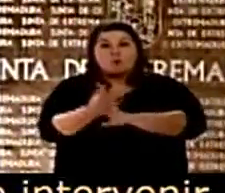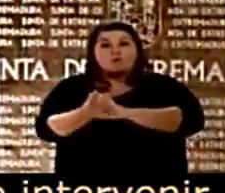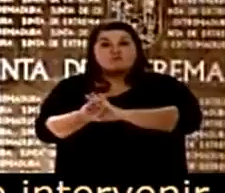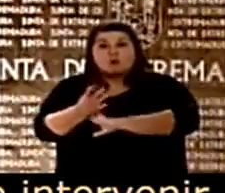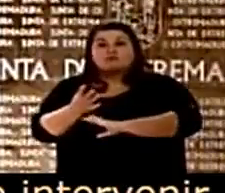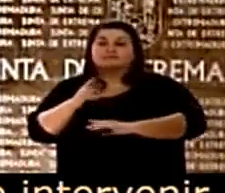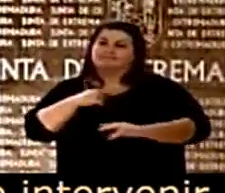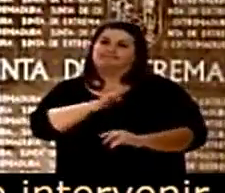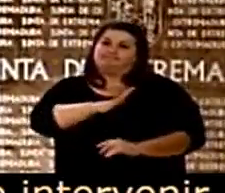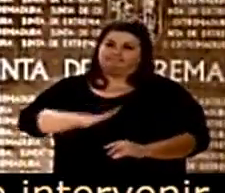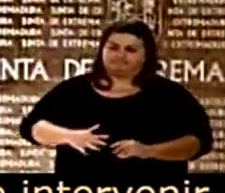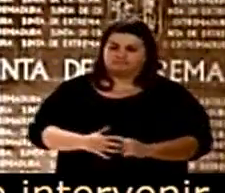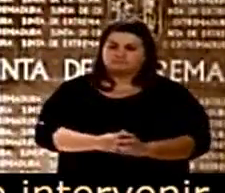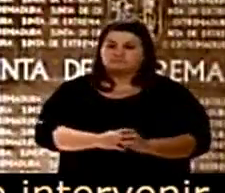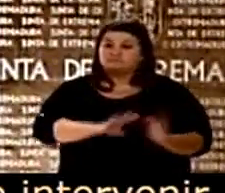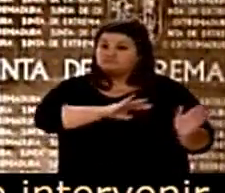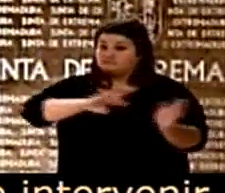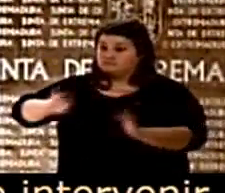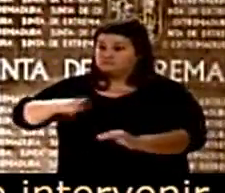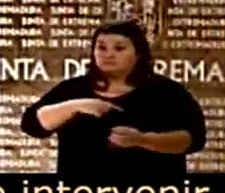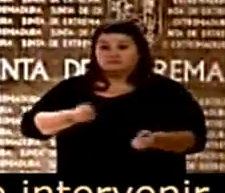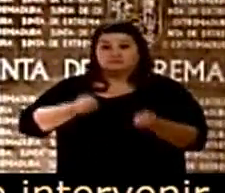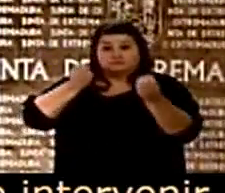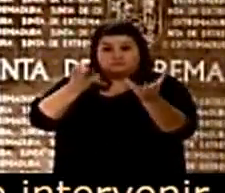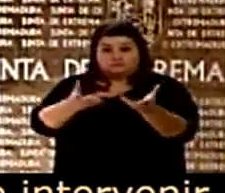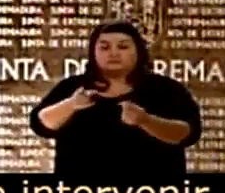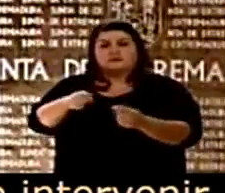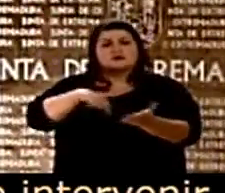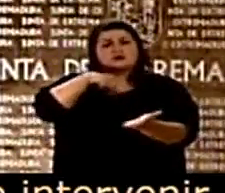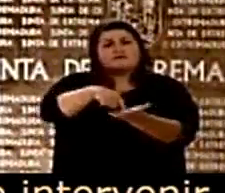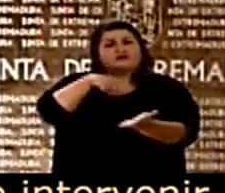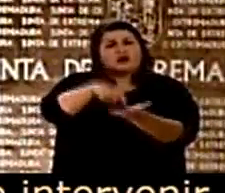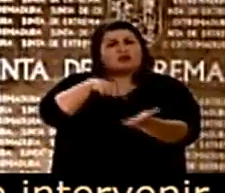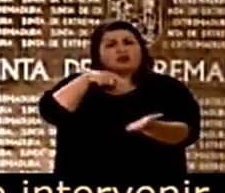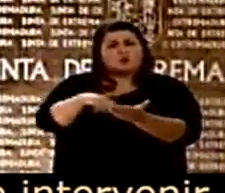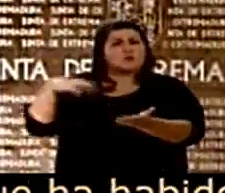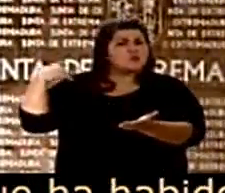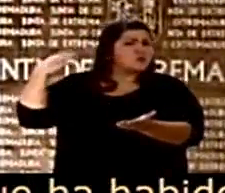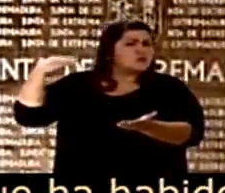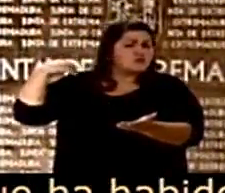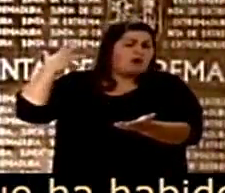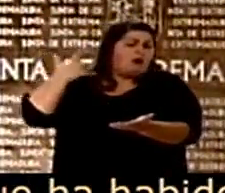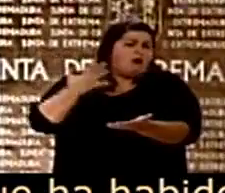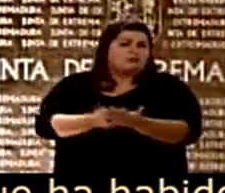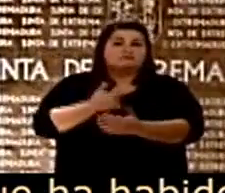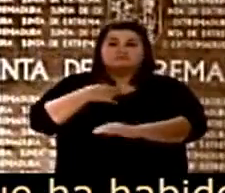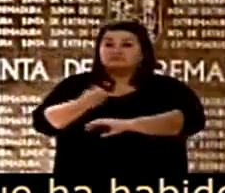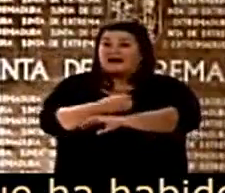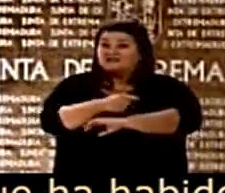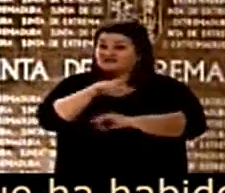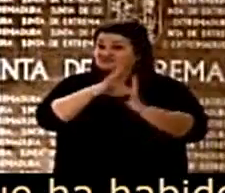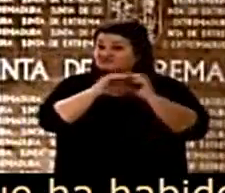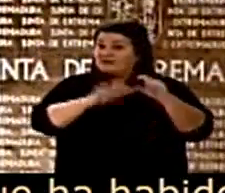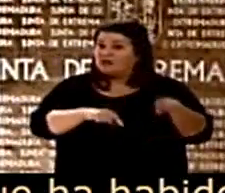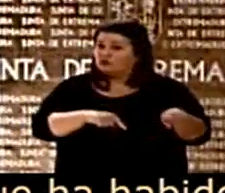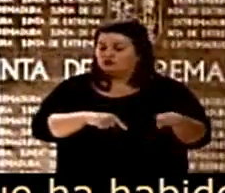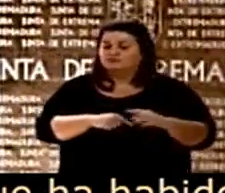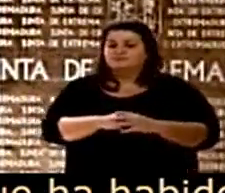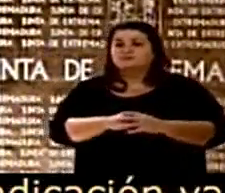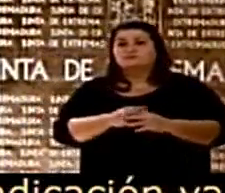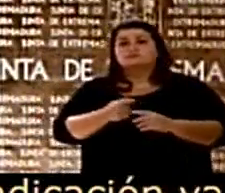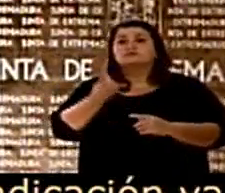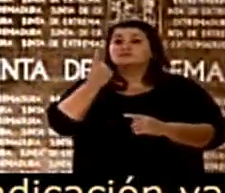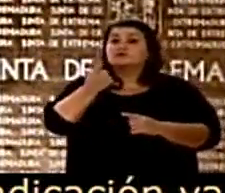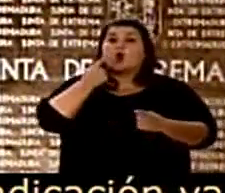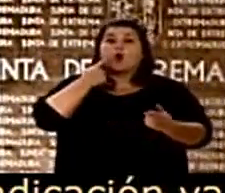habido. Por otra parte, comunicarle lo que ha sido una reivindicación ya de tiempo también del pacto, y es que vamos a nombrar